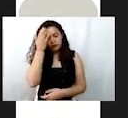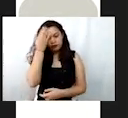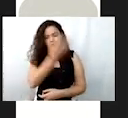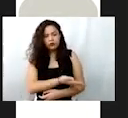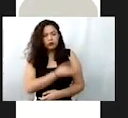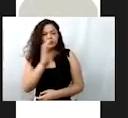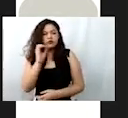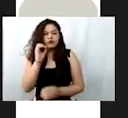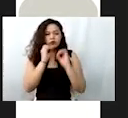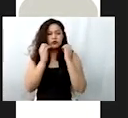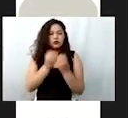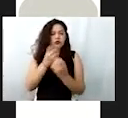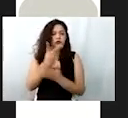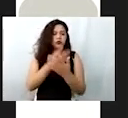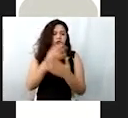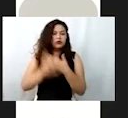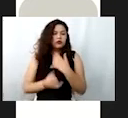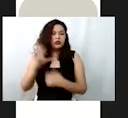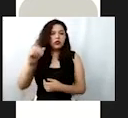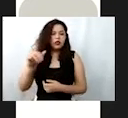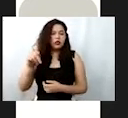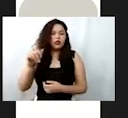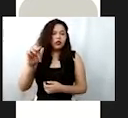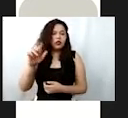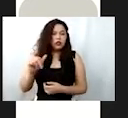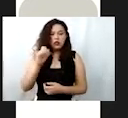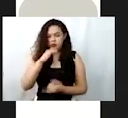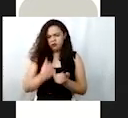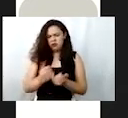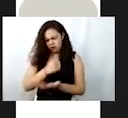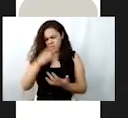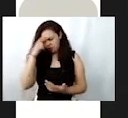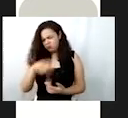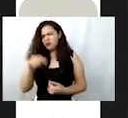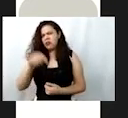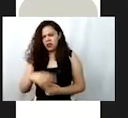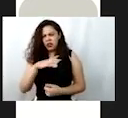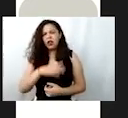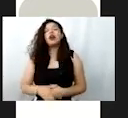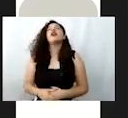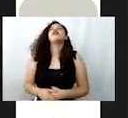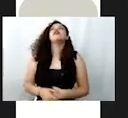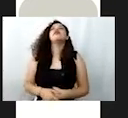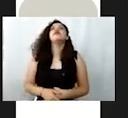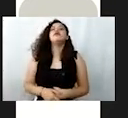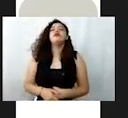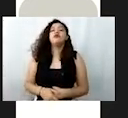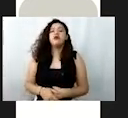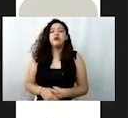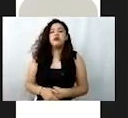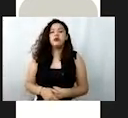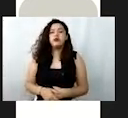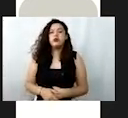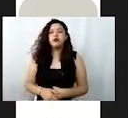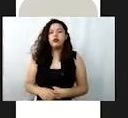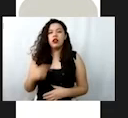llama Proyecto Cantera. Ellos están también en la Ciudad de México y son uno de los ejemplos que conozco